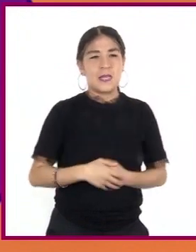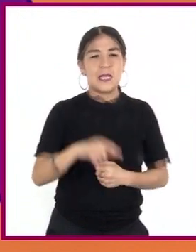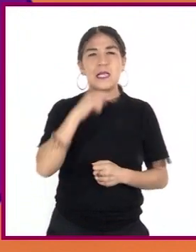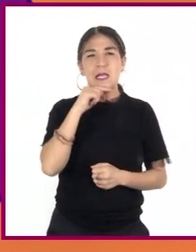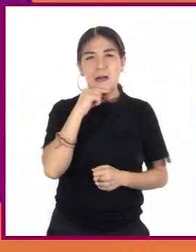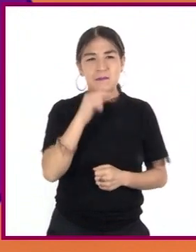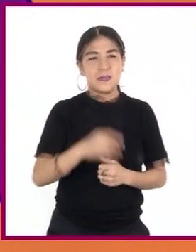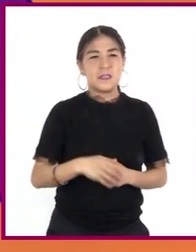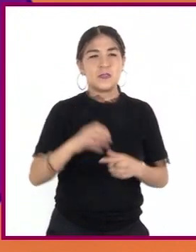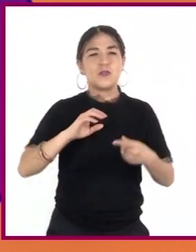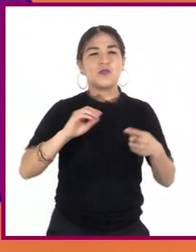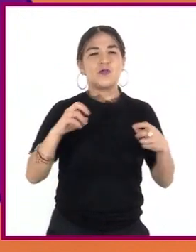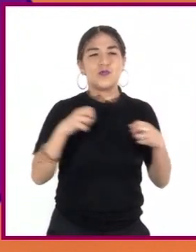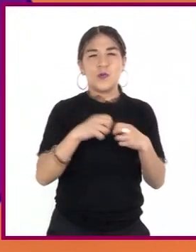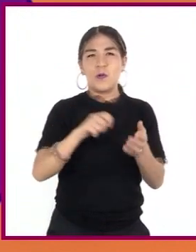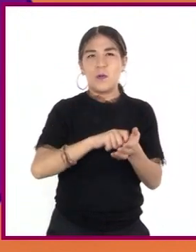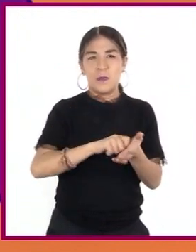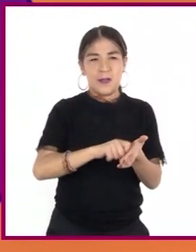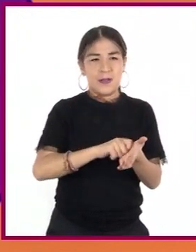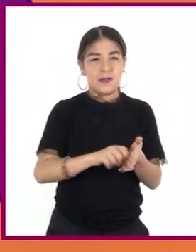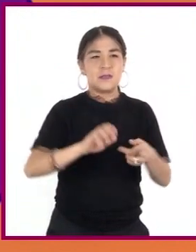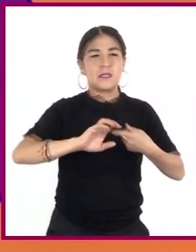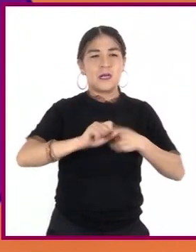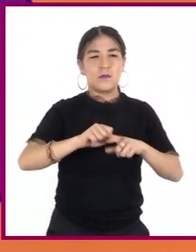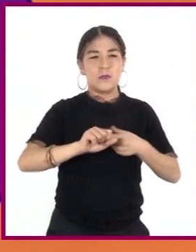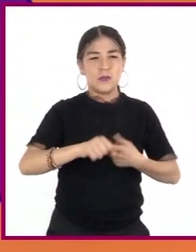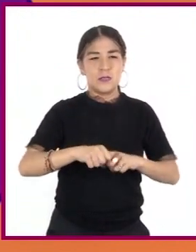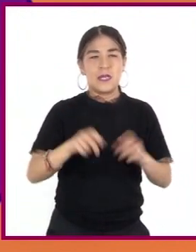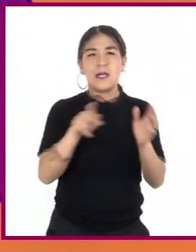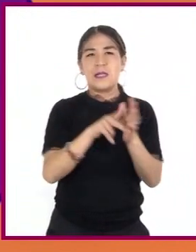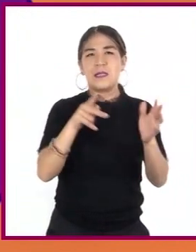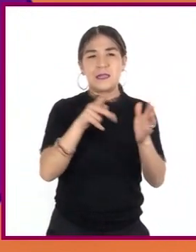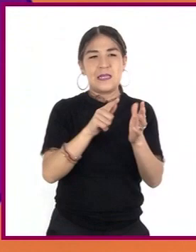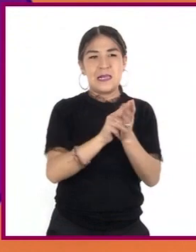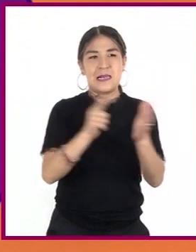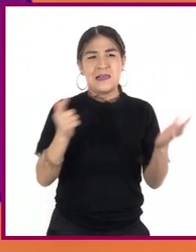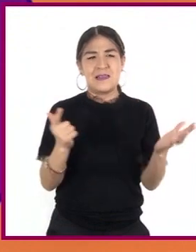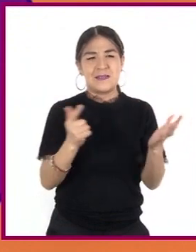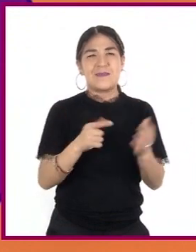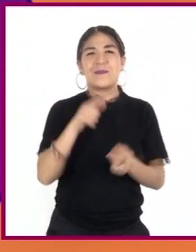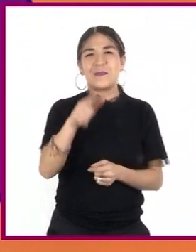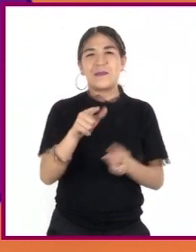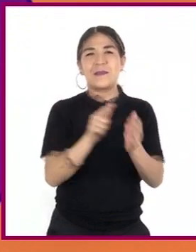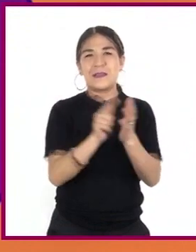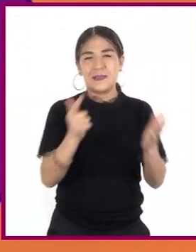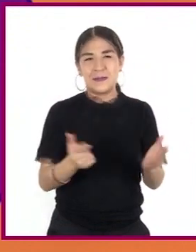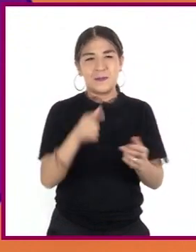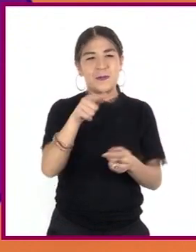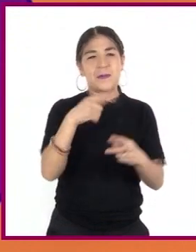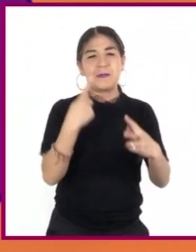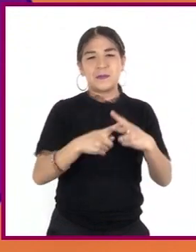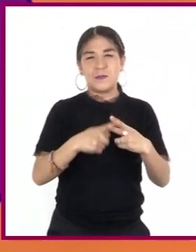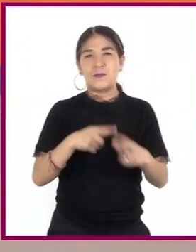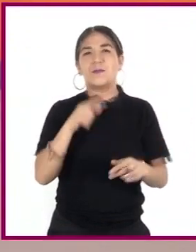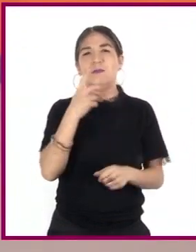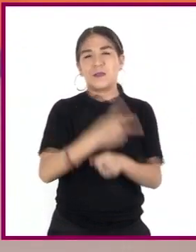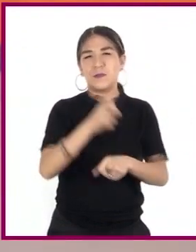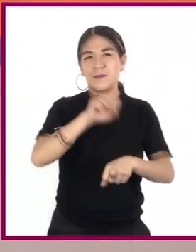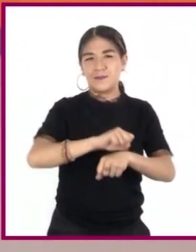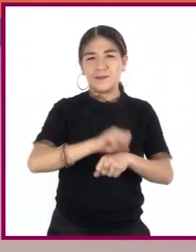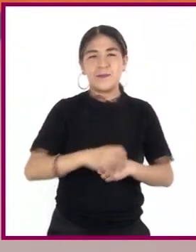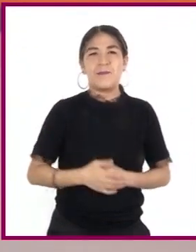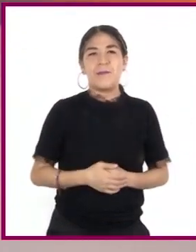lápiz, goma, sacapuntas y su libro de texto de matemáticas segundo grado.